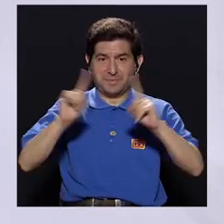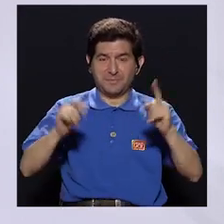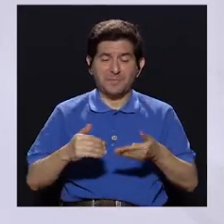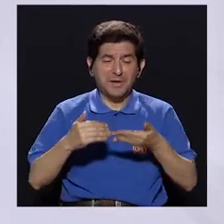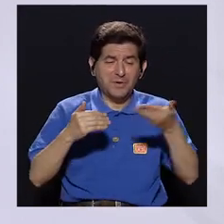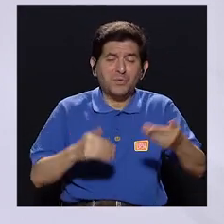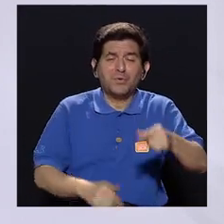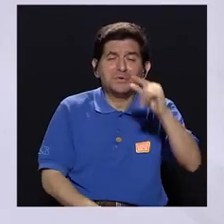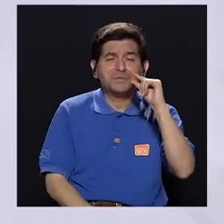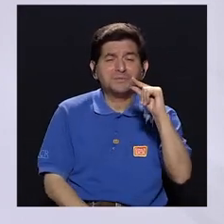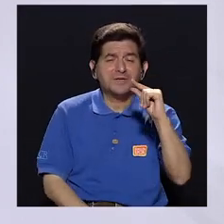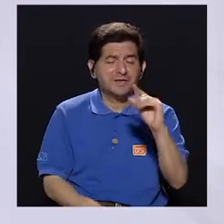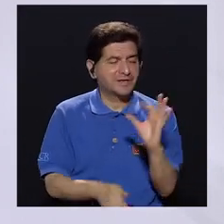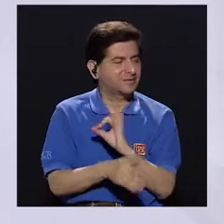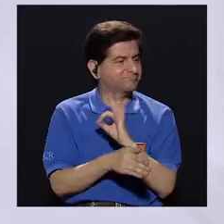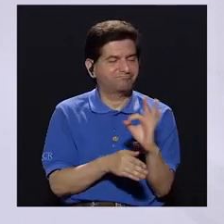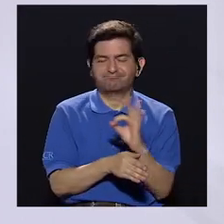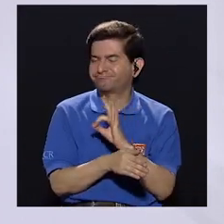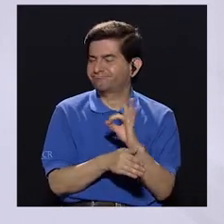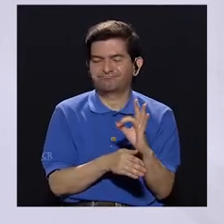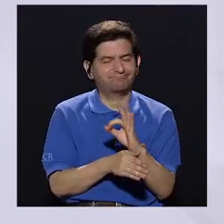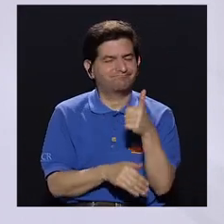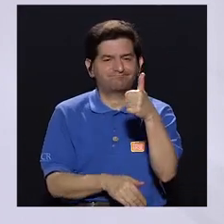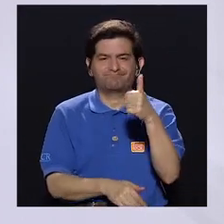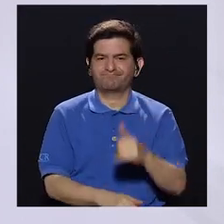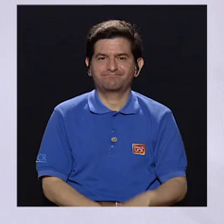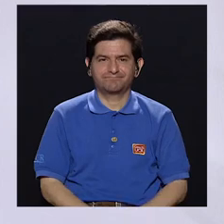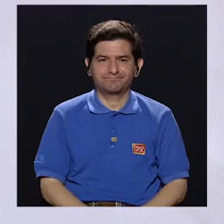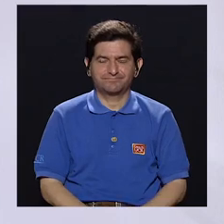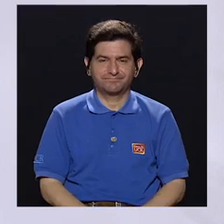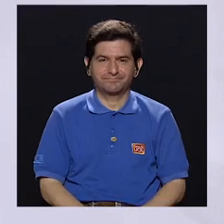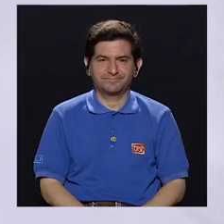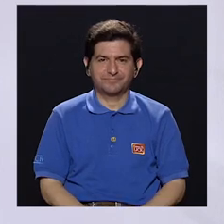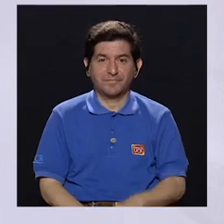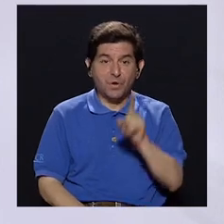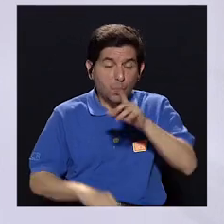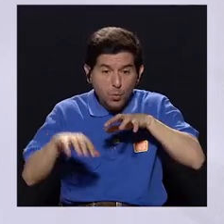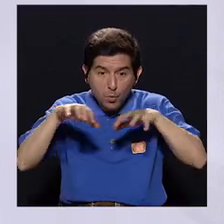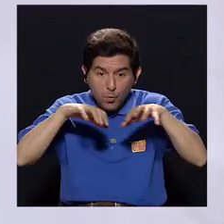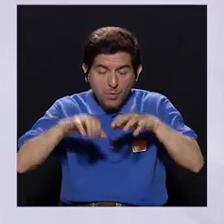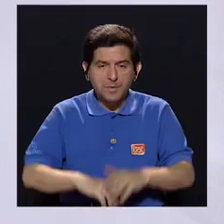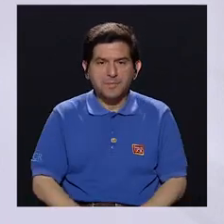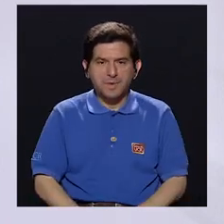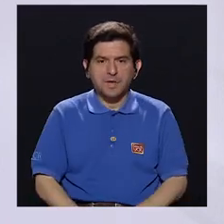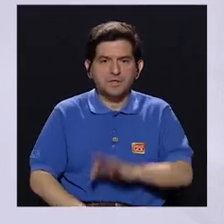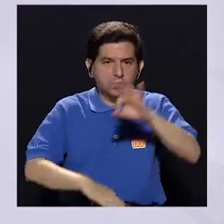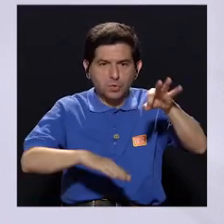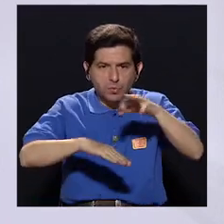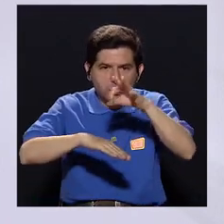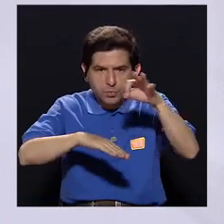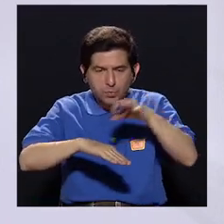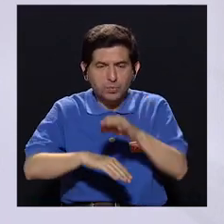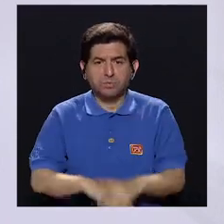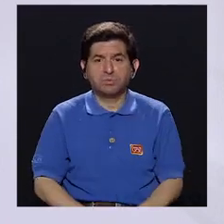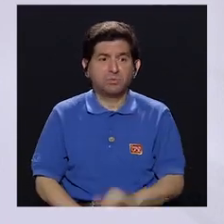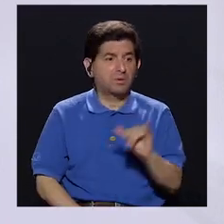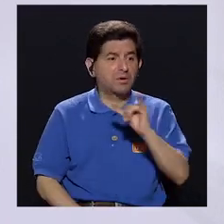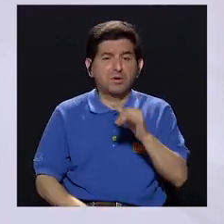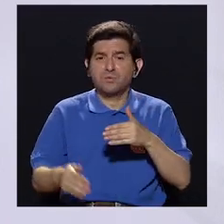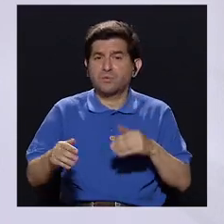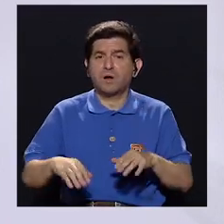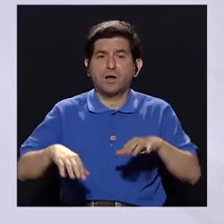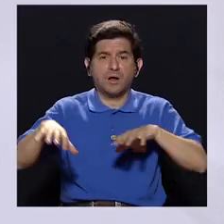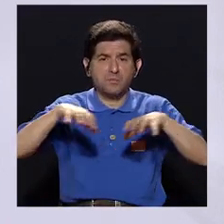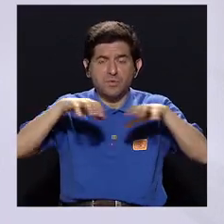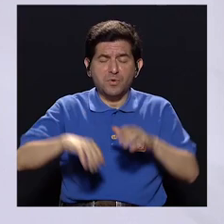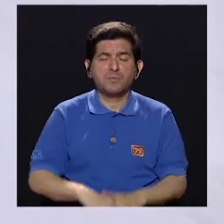las cosas pequeñas no funcionan bien porque Claro que un movimiento de una mosca es como cualquier movimiento de